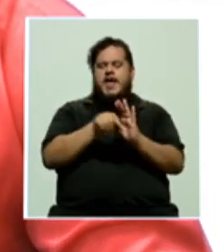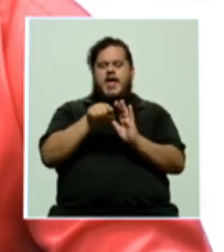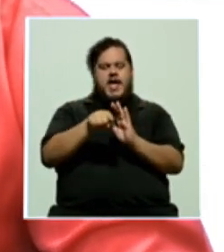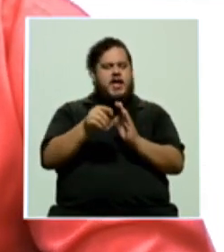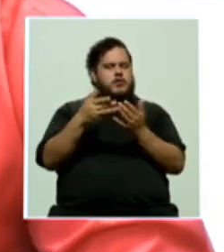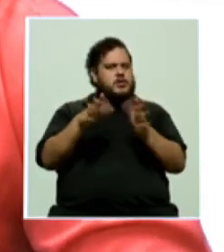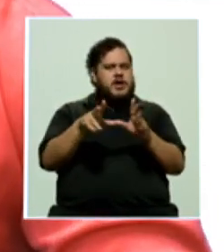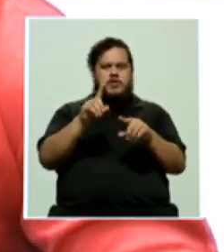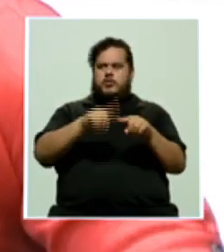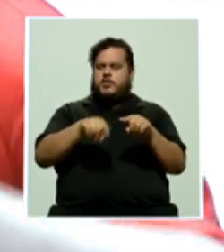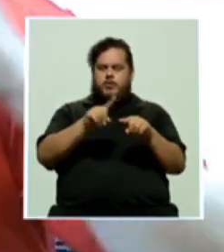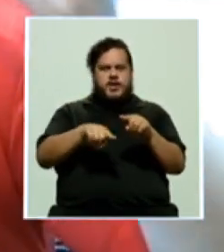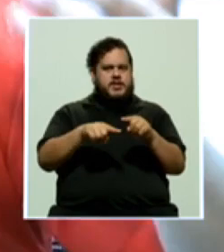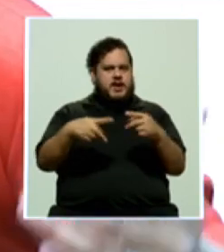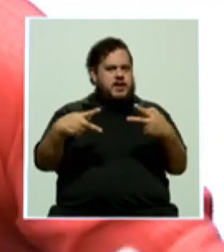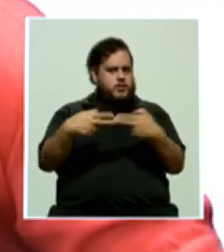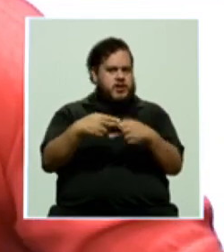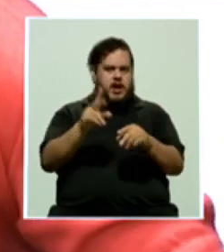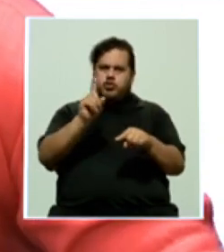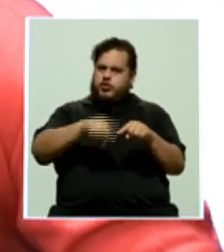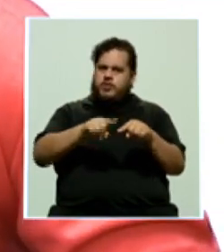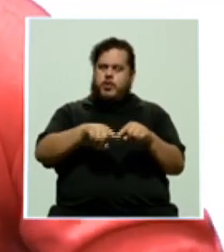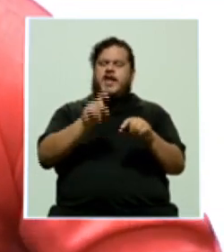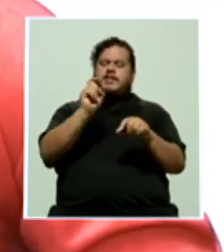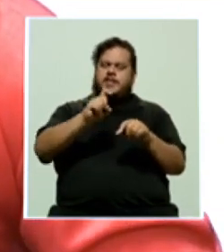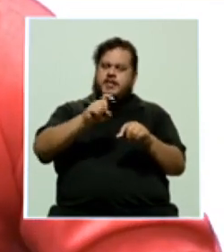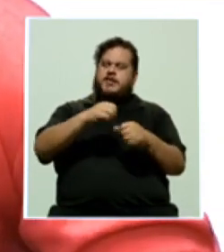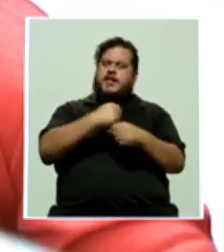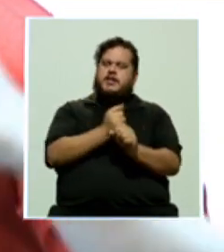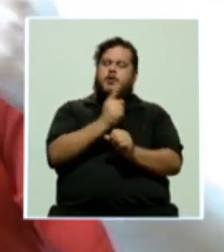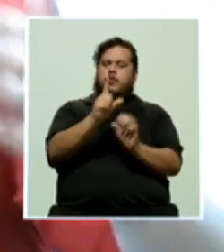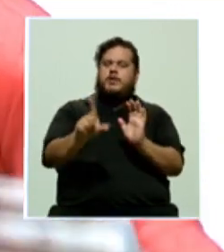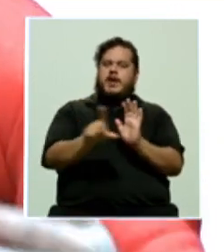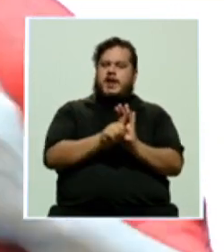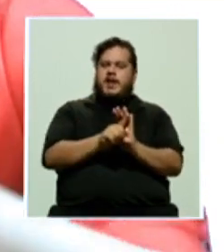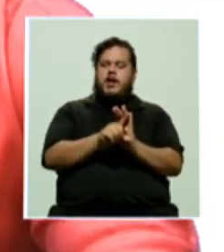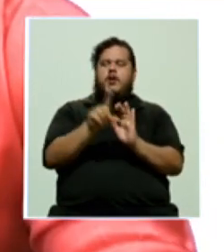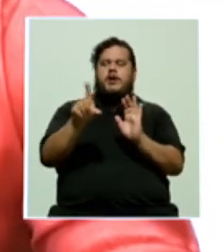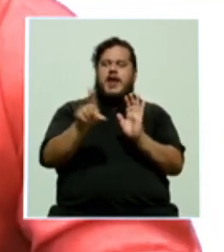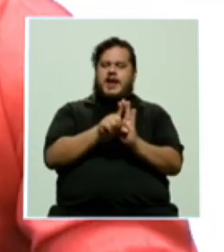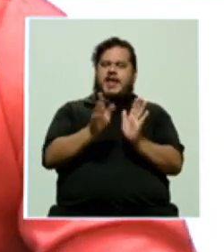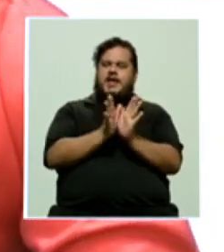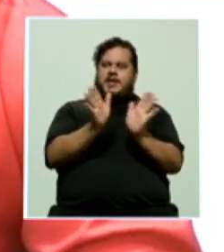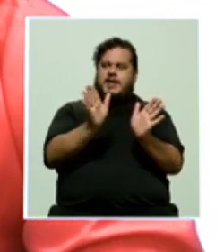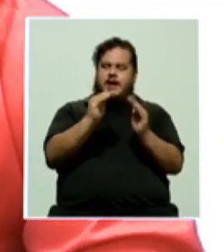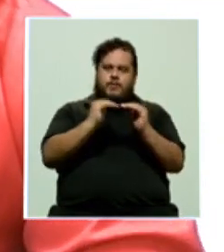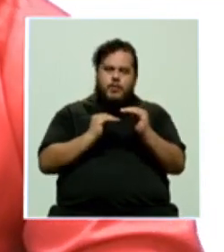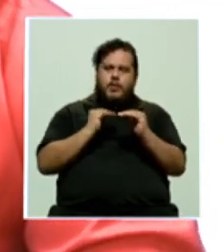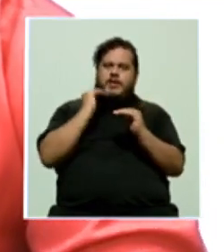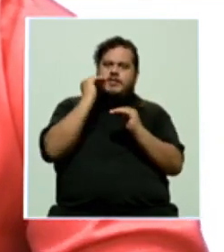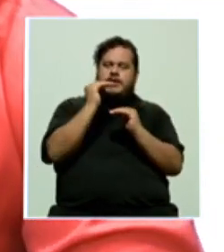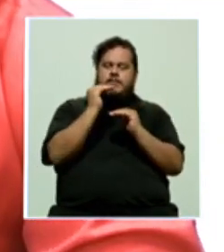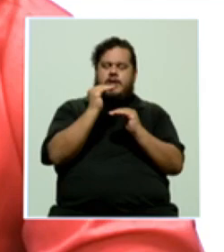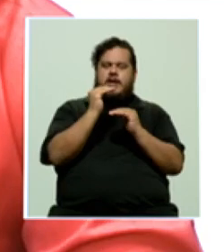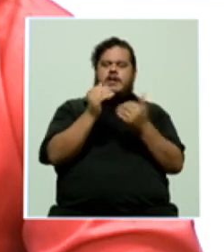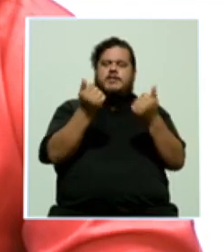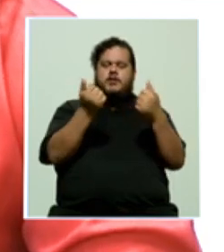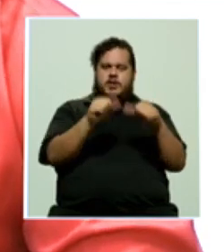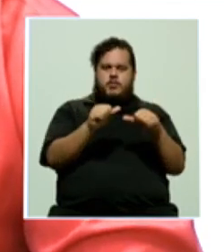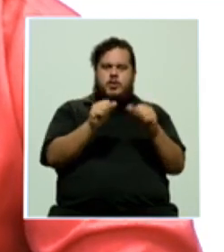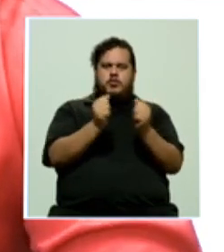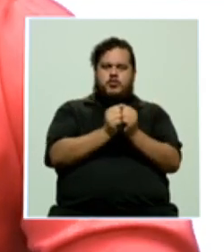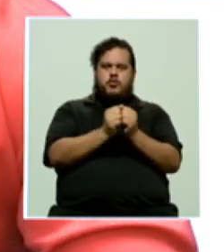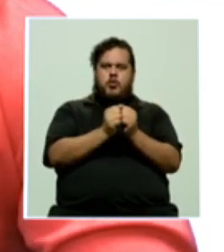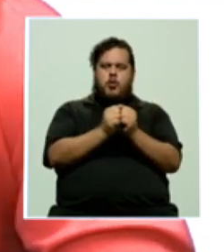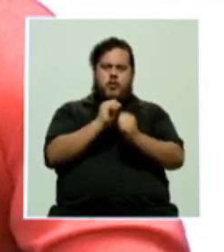no se puede hacer, sino que requieren ser una ley, es decir, la ley general por encima de los acuerdos con fuerza de